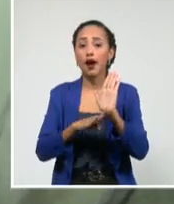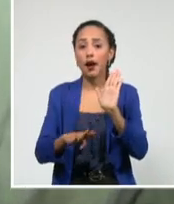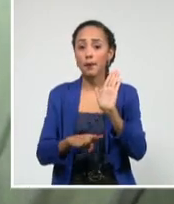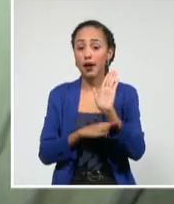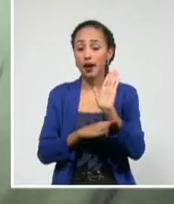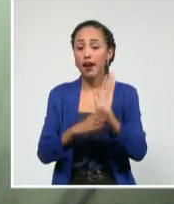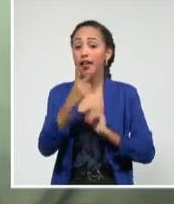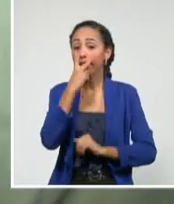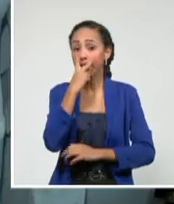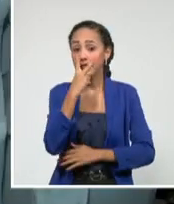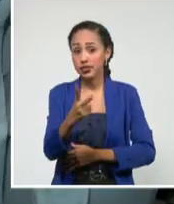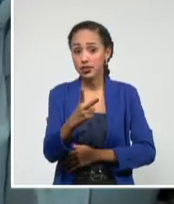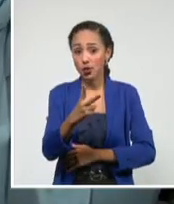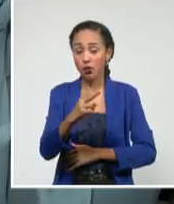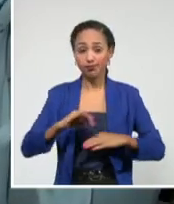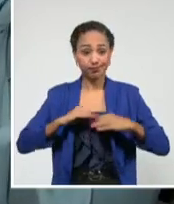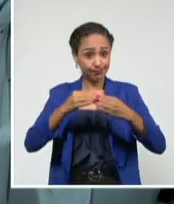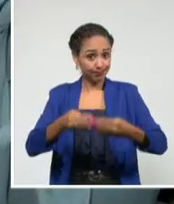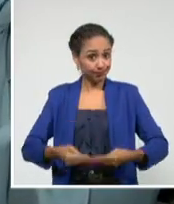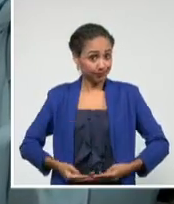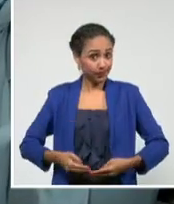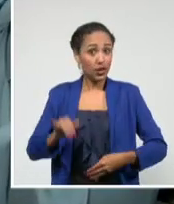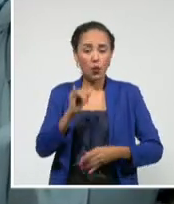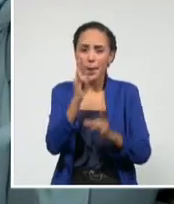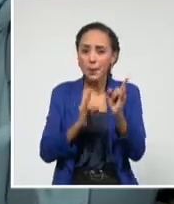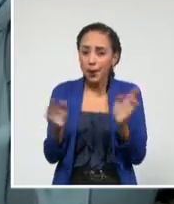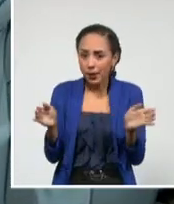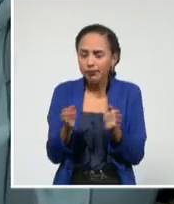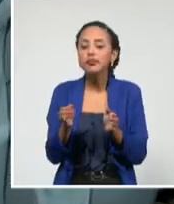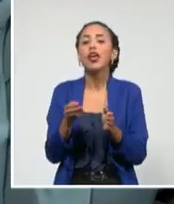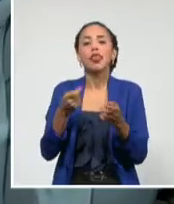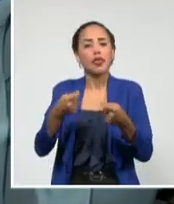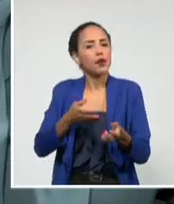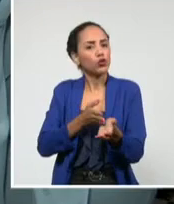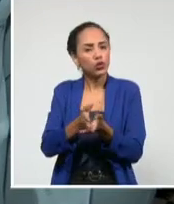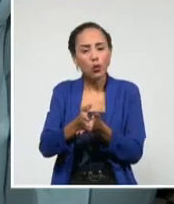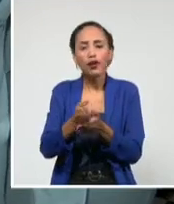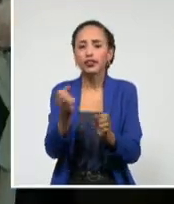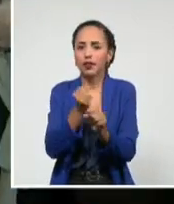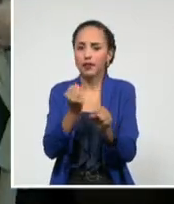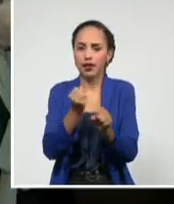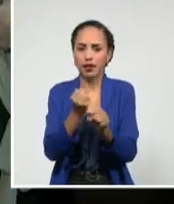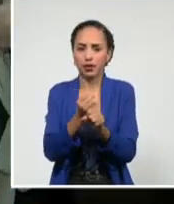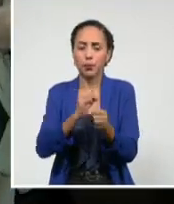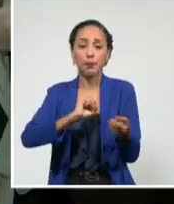personal médico y de servicio a no bajar la guardia para evitar posibles contagios por la